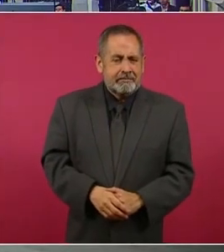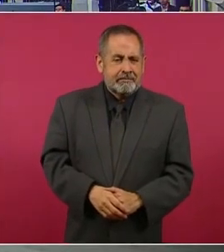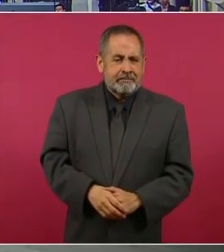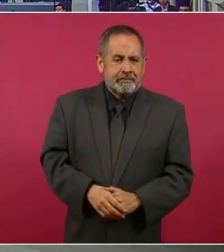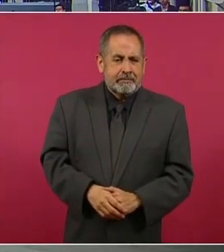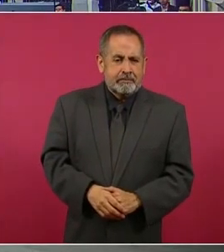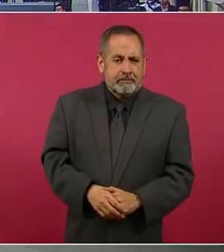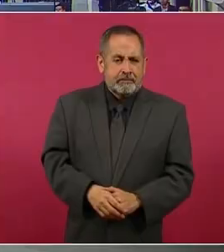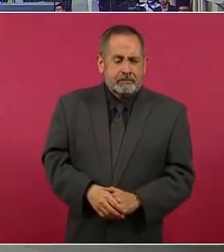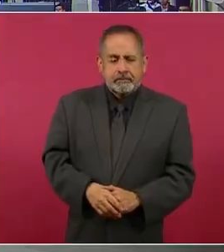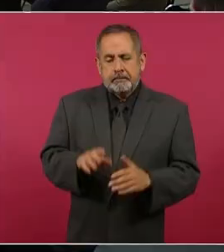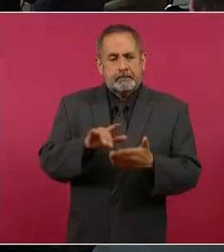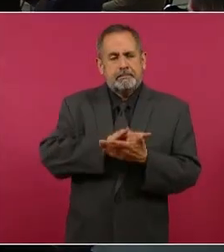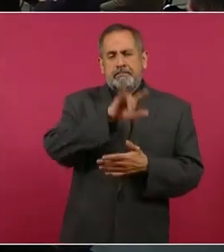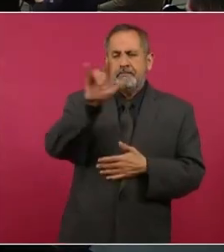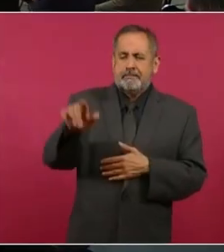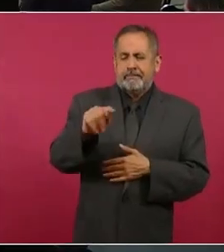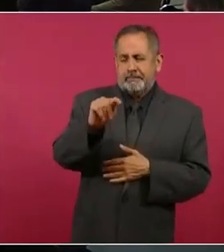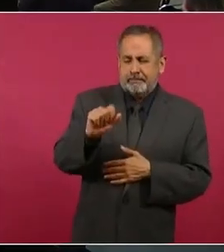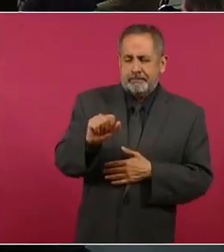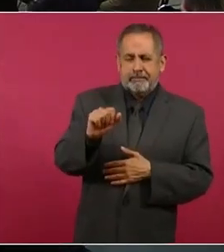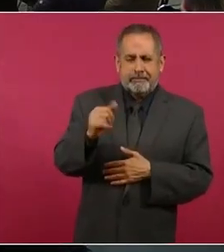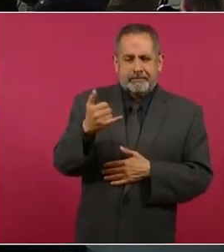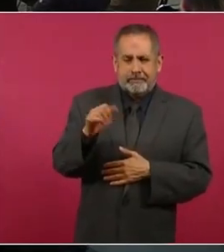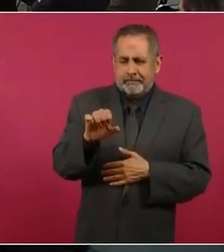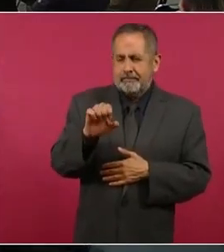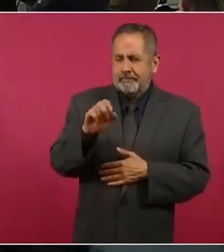Entonces ya está en Tayikistán.